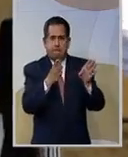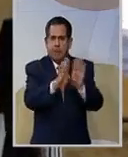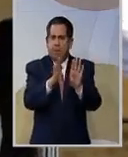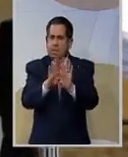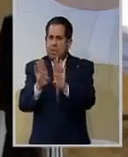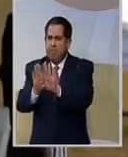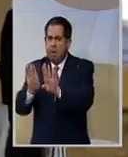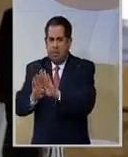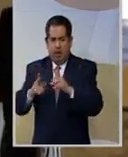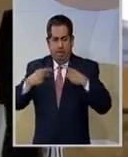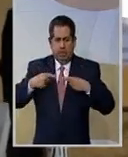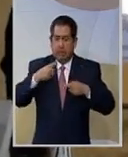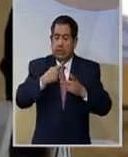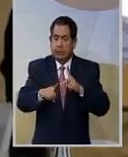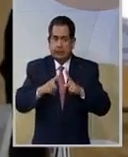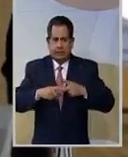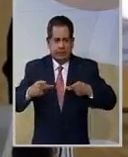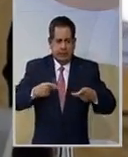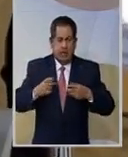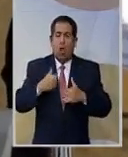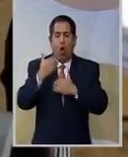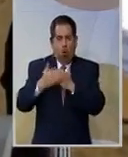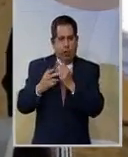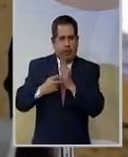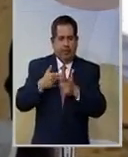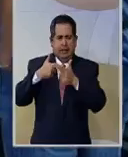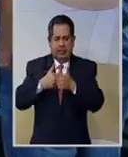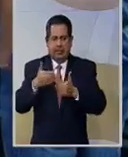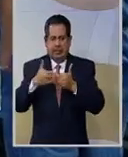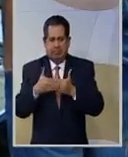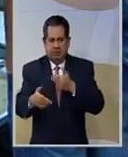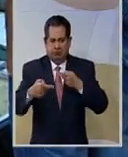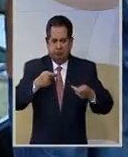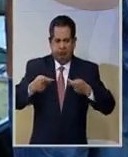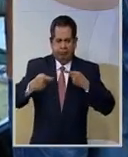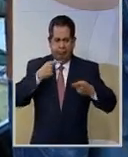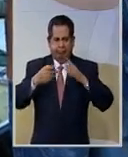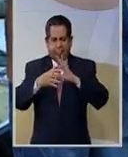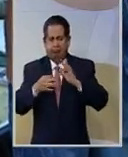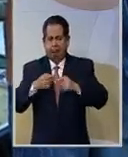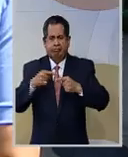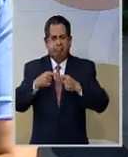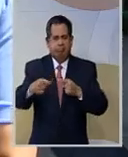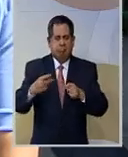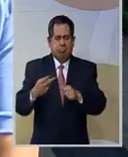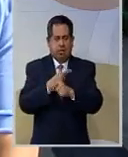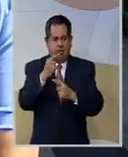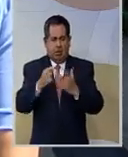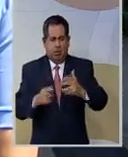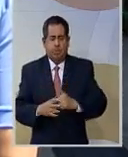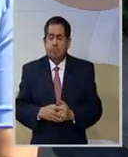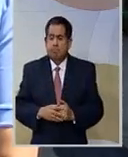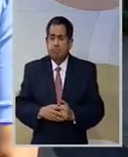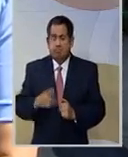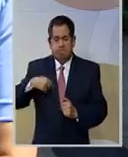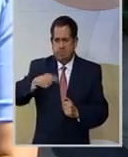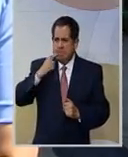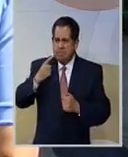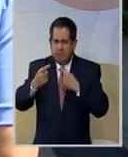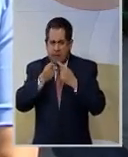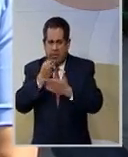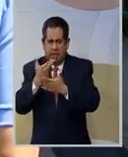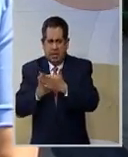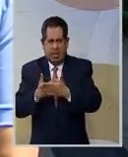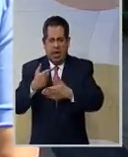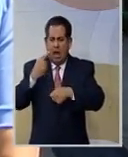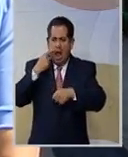funcionarios de las mismas se prepararon para una nueva etapa en su importante función, el cómputo de los votos. Con los escrutadores, con los secretarios,